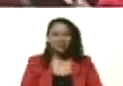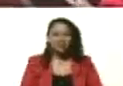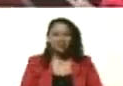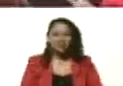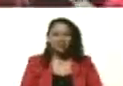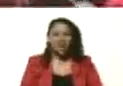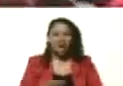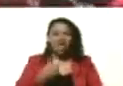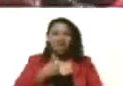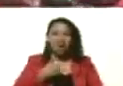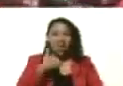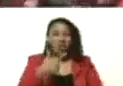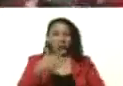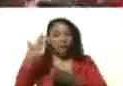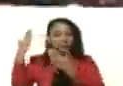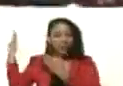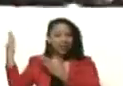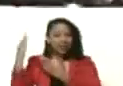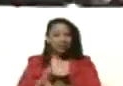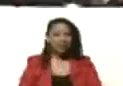Y yo le digo eso,